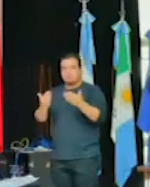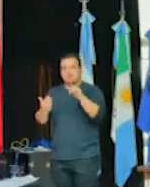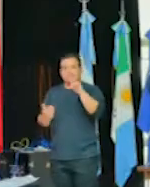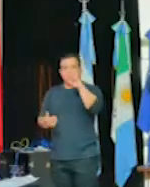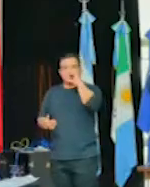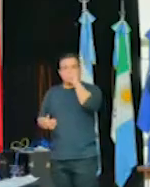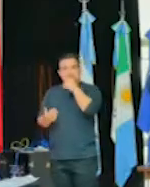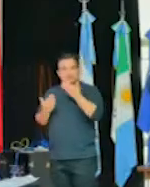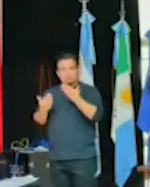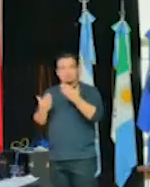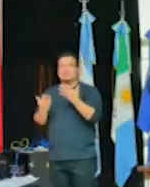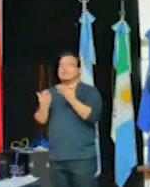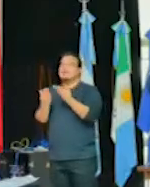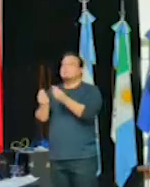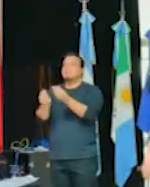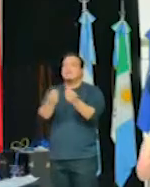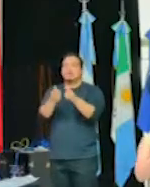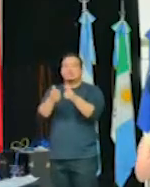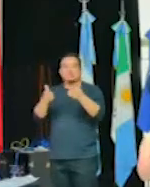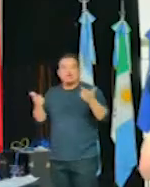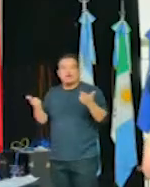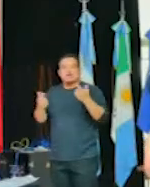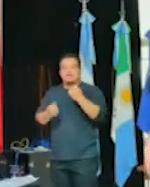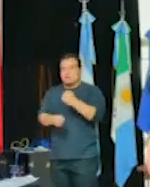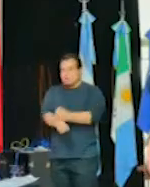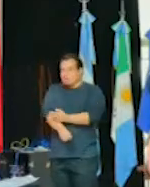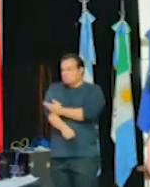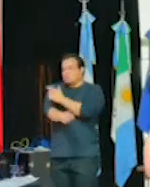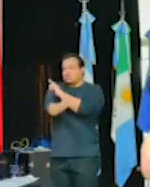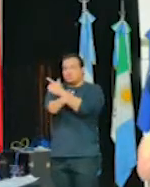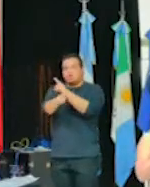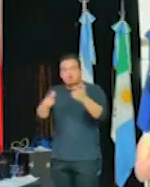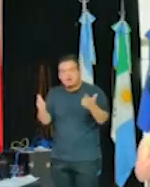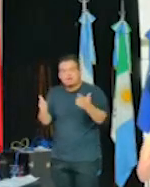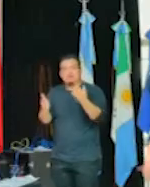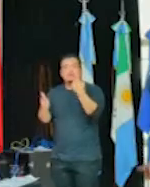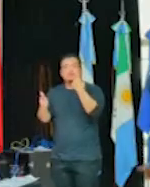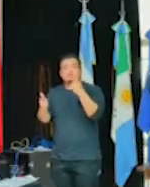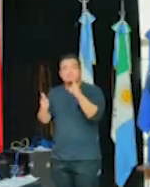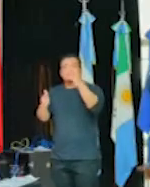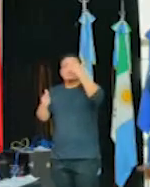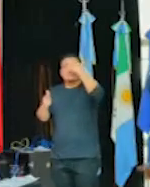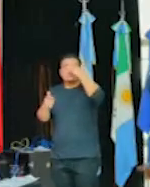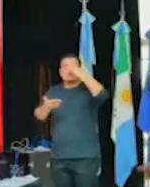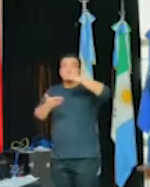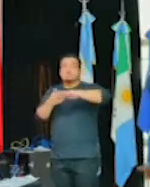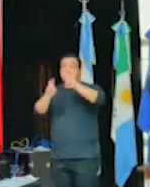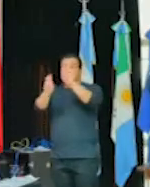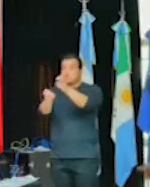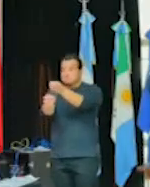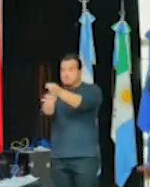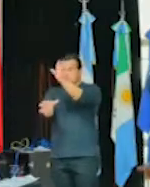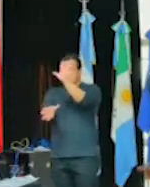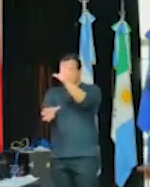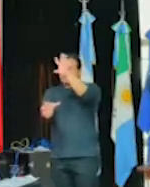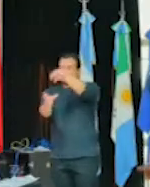tenés miedo y vos no tenés emociones. Entonces, muchas veces en el ámbito de educación médica, ¿qué se te